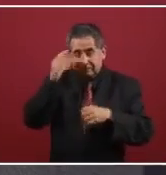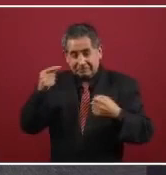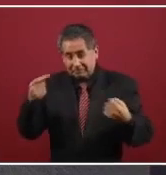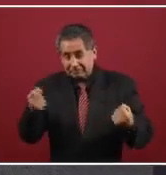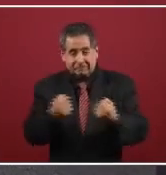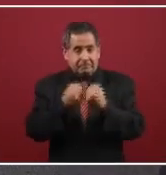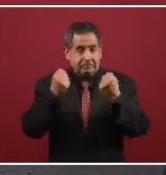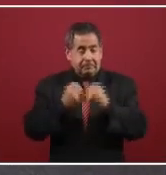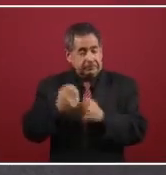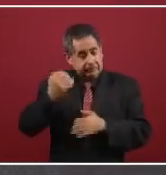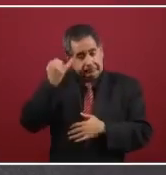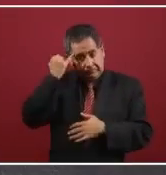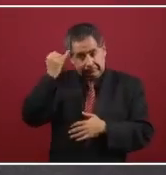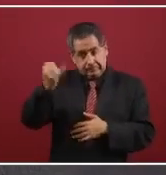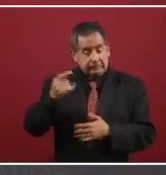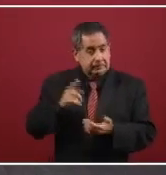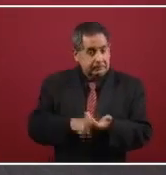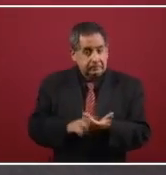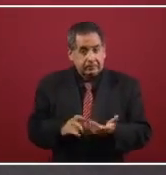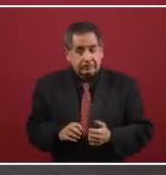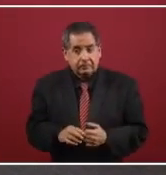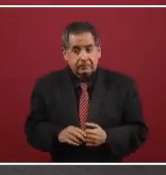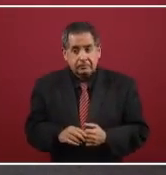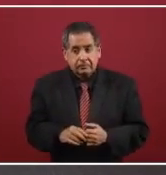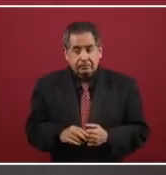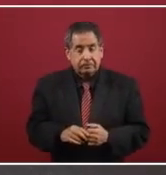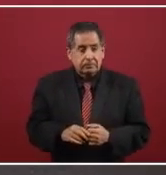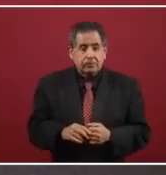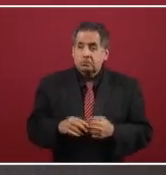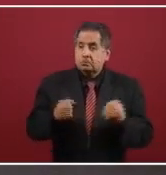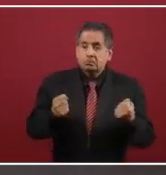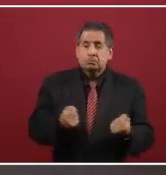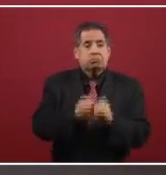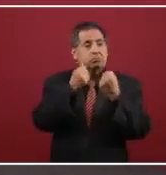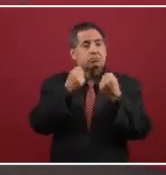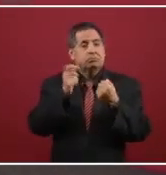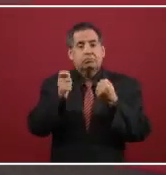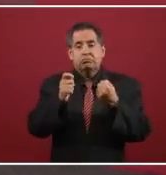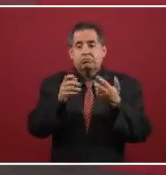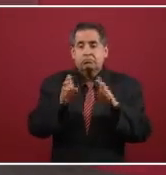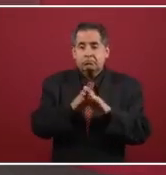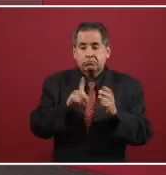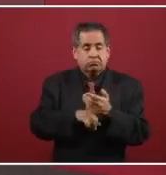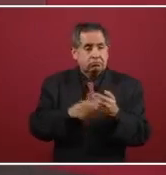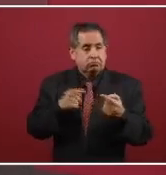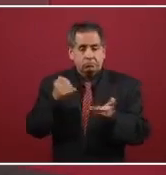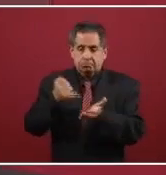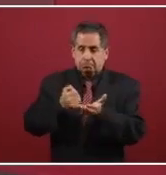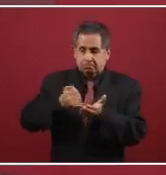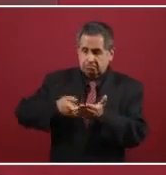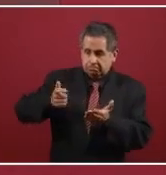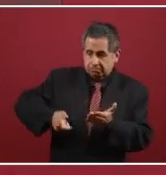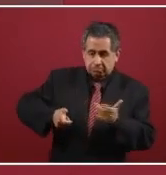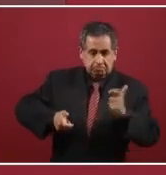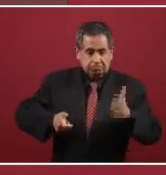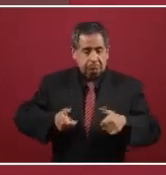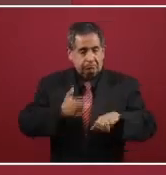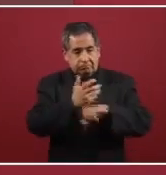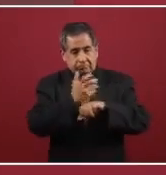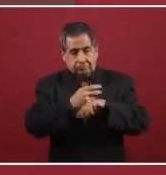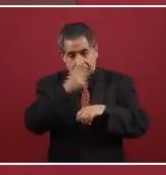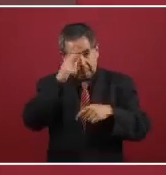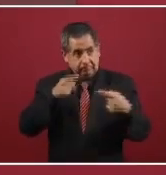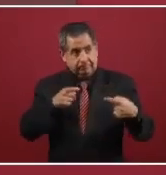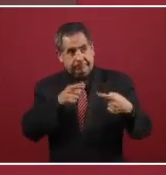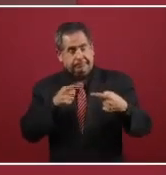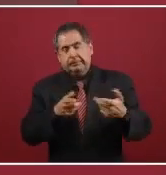imagínense en una confrontación de aranceles de Estados Unidos y